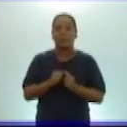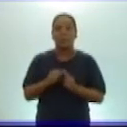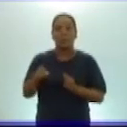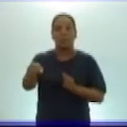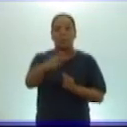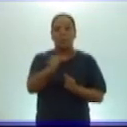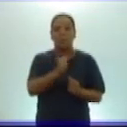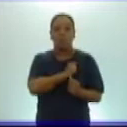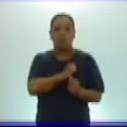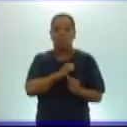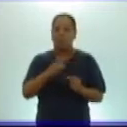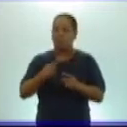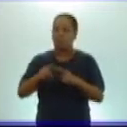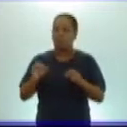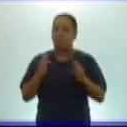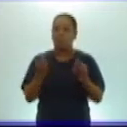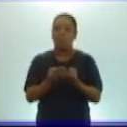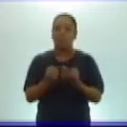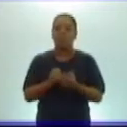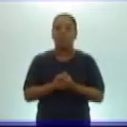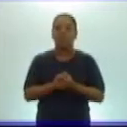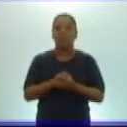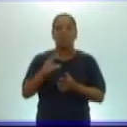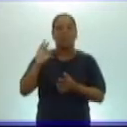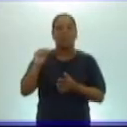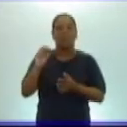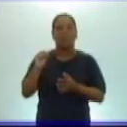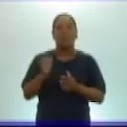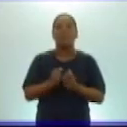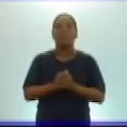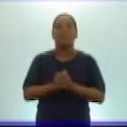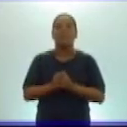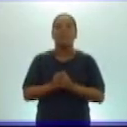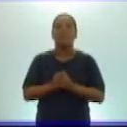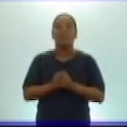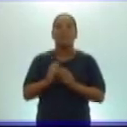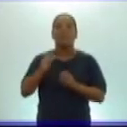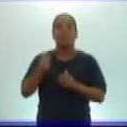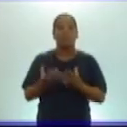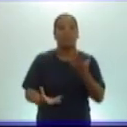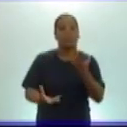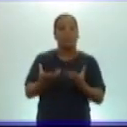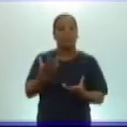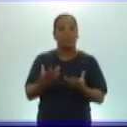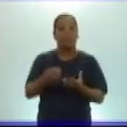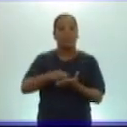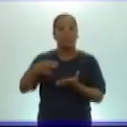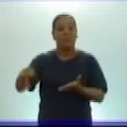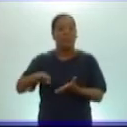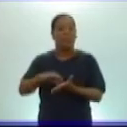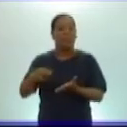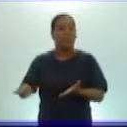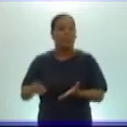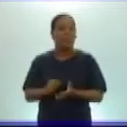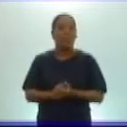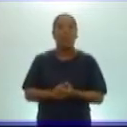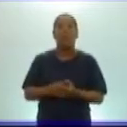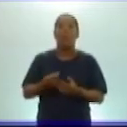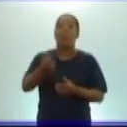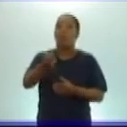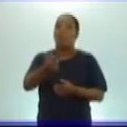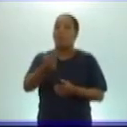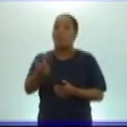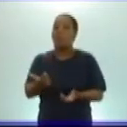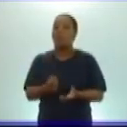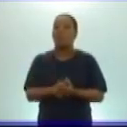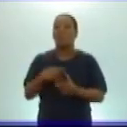cualquier otro familiar. Y me estoy refiriendo, por ejemplo, cuando vamos a cocinar el arroz o cuando vamos a cocinar los frijoles.